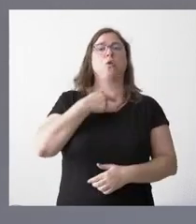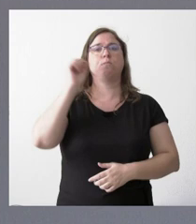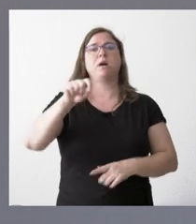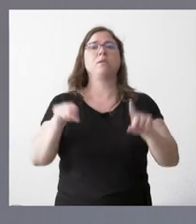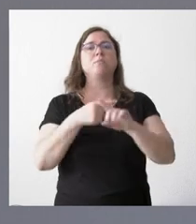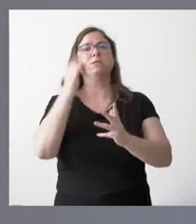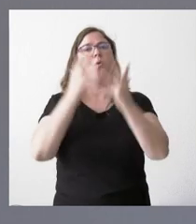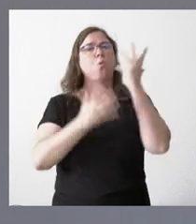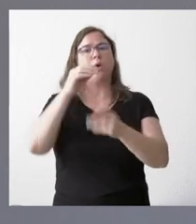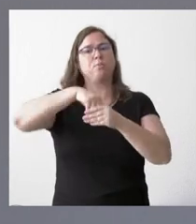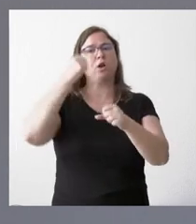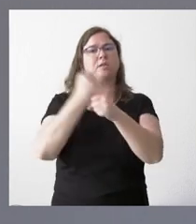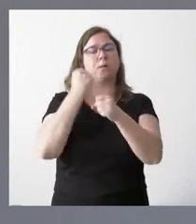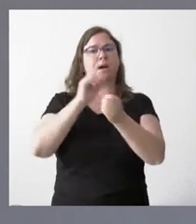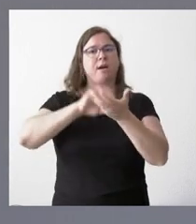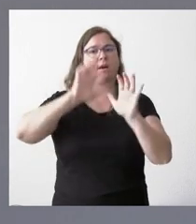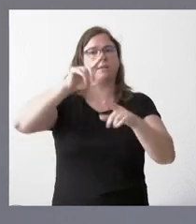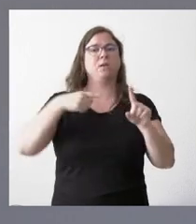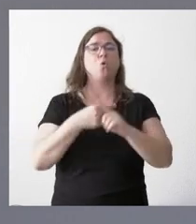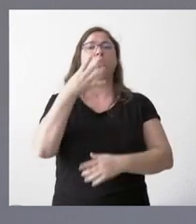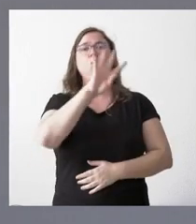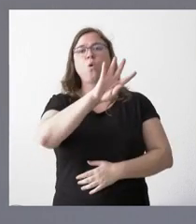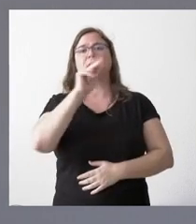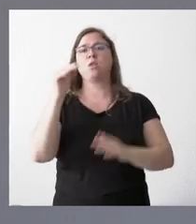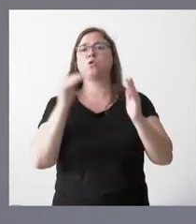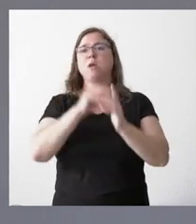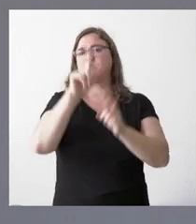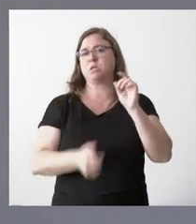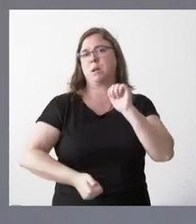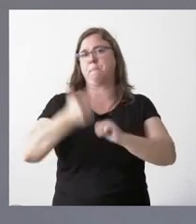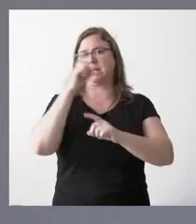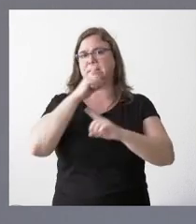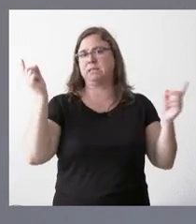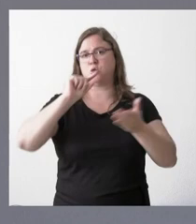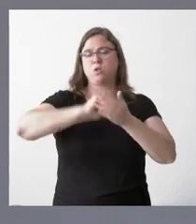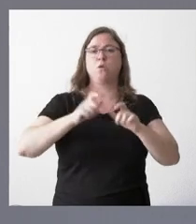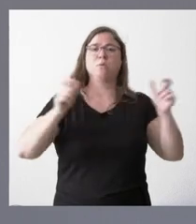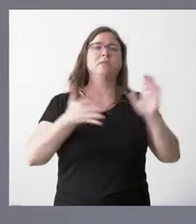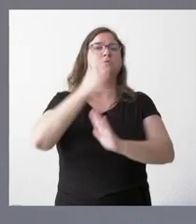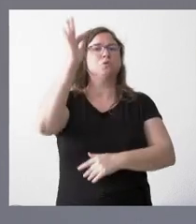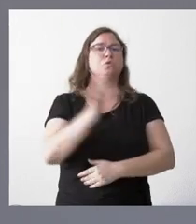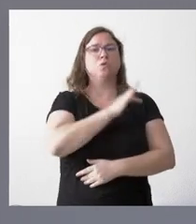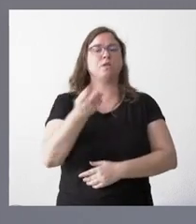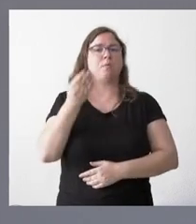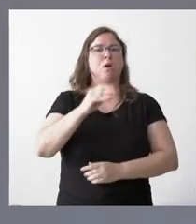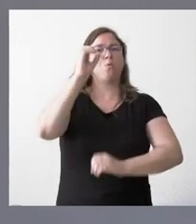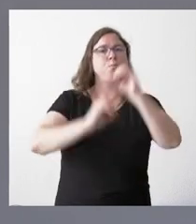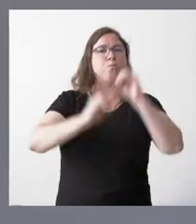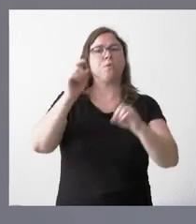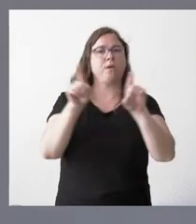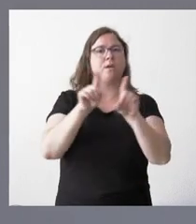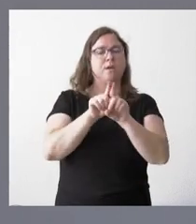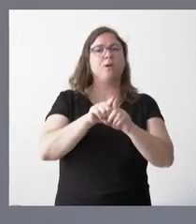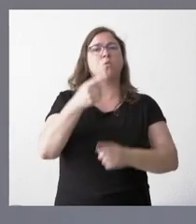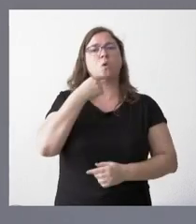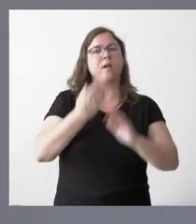de ocupados en Castilla y León, más de 42.000 nuevos ocupados en el último año, con un incremento porcentual superior tanto